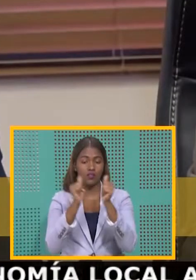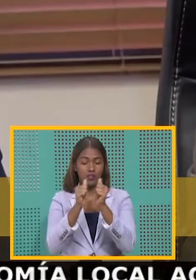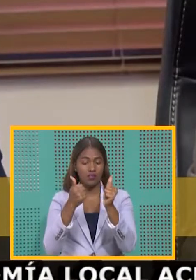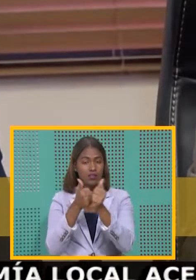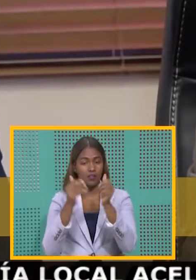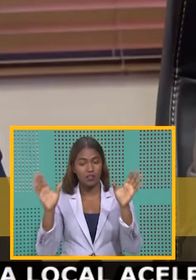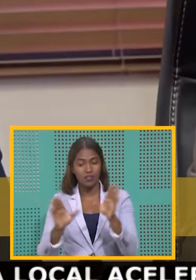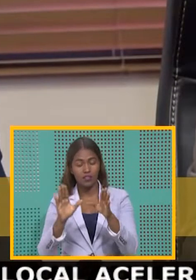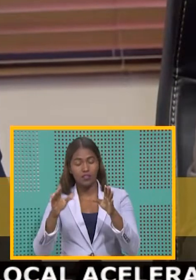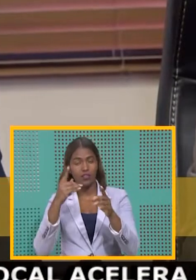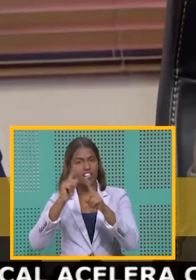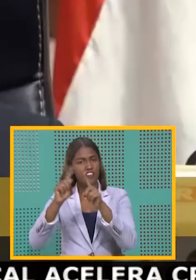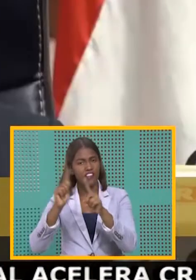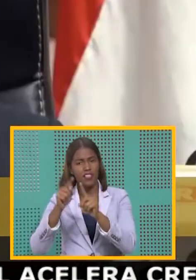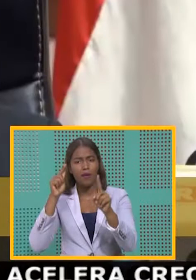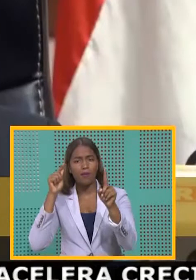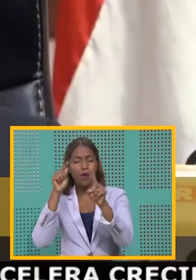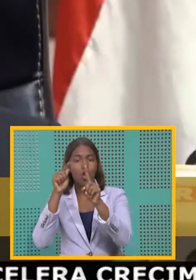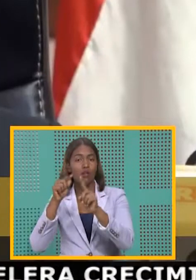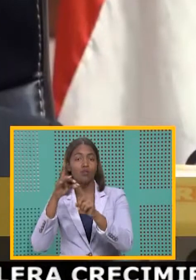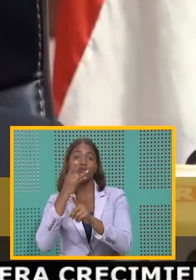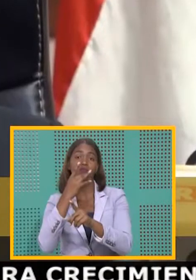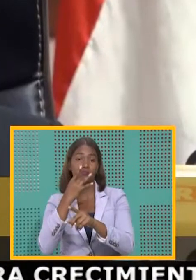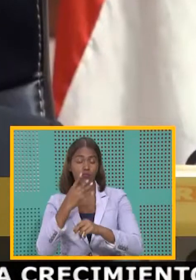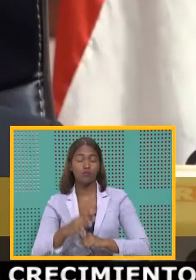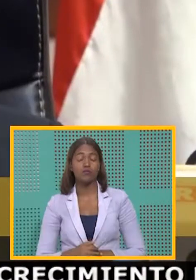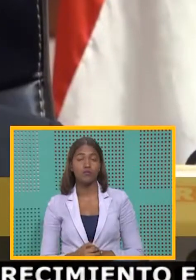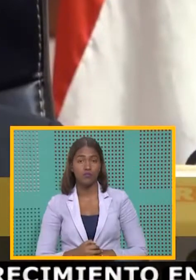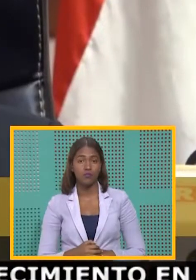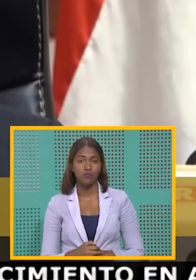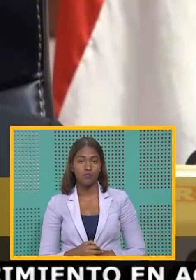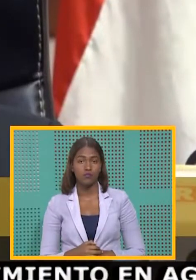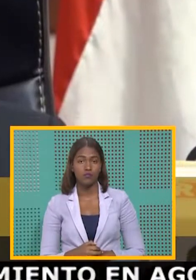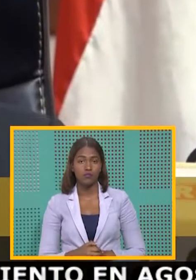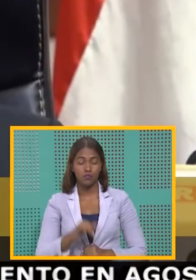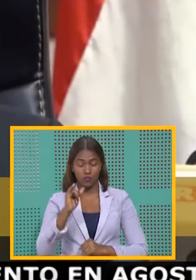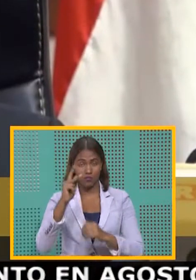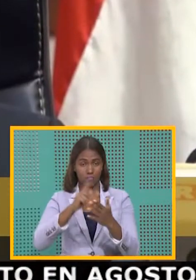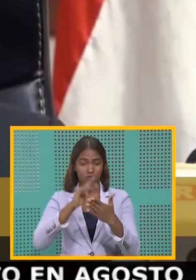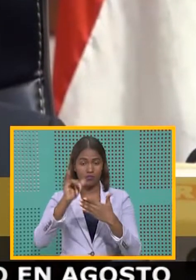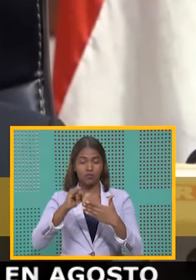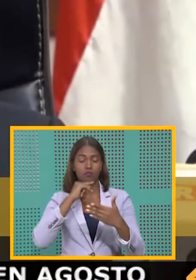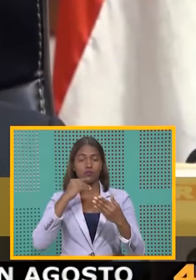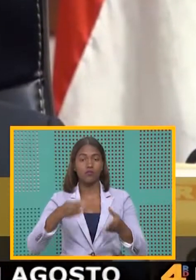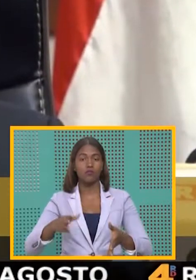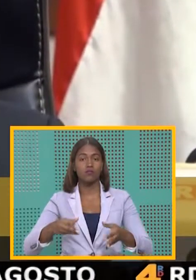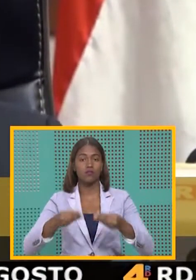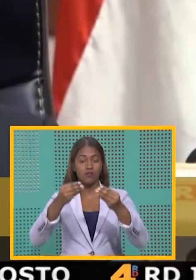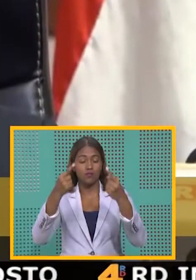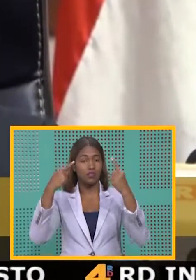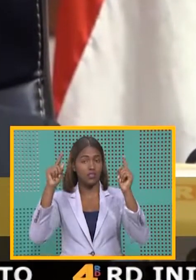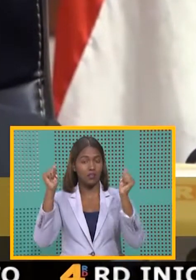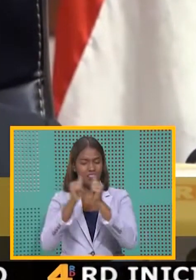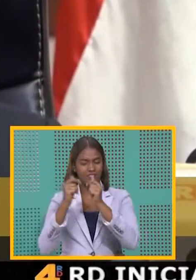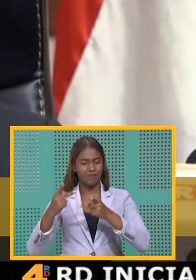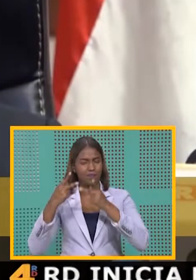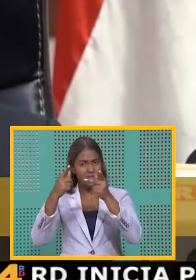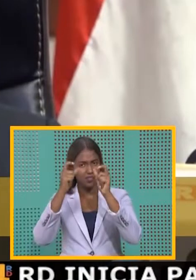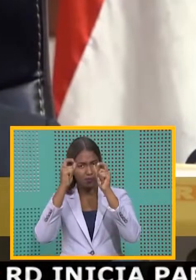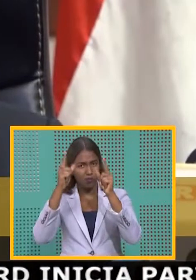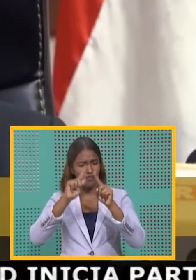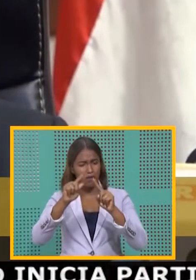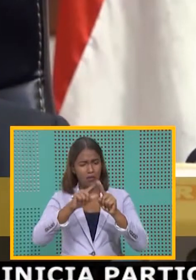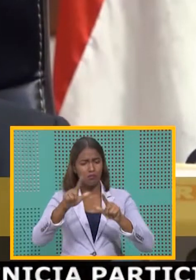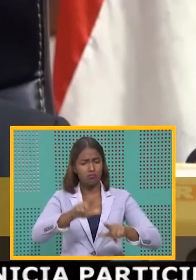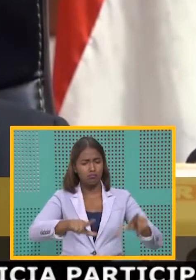de alguna fuente de energía. Estos proyectos que han sido resultado de la visita sorpresa en algunas